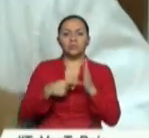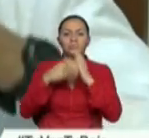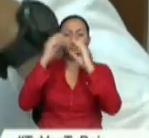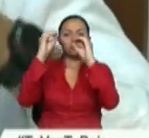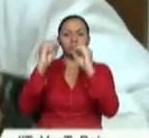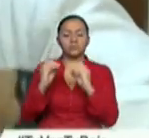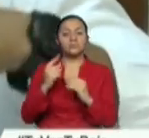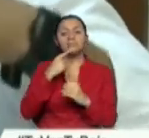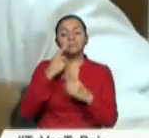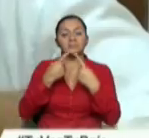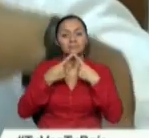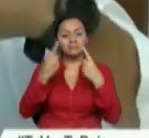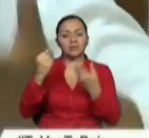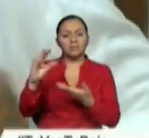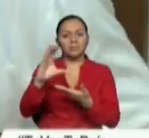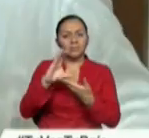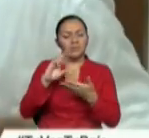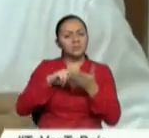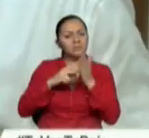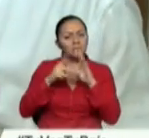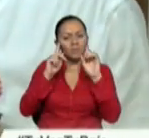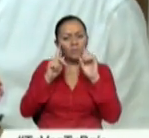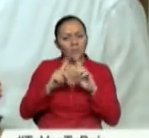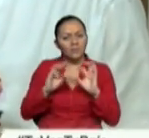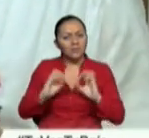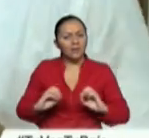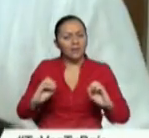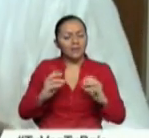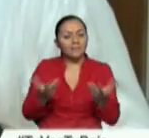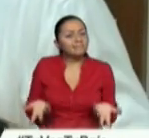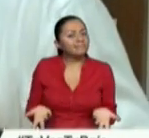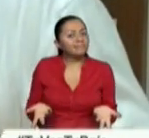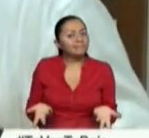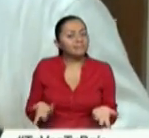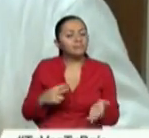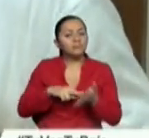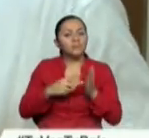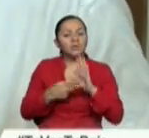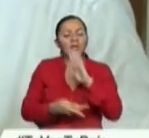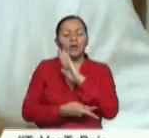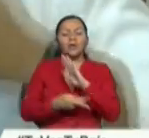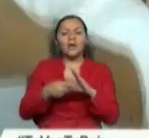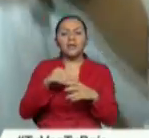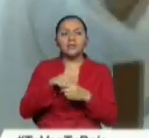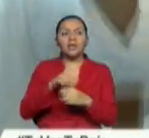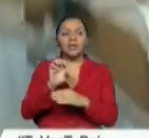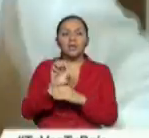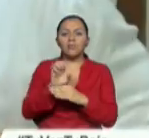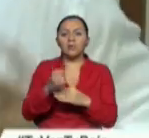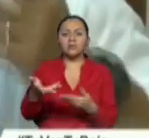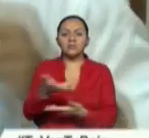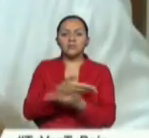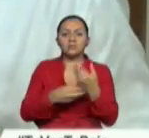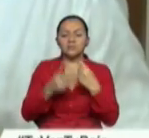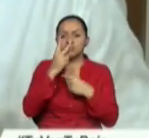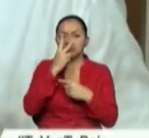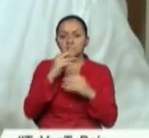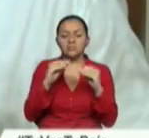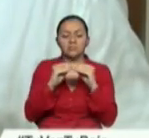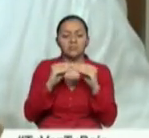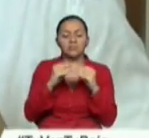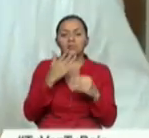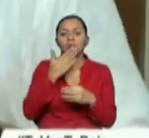En beneficio del capital sin rostro sin patria sin responsabilidad el caso petroecuador que tanto se ragan la vesd dura la